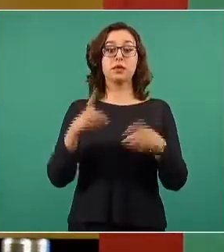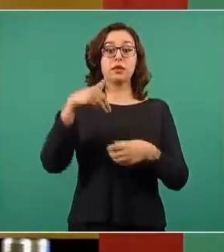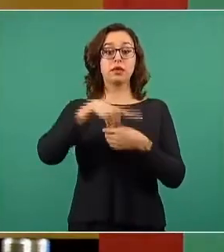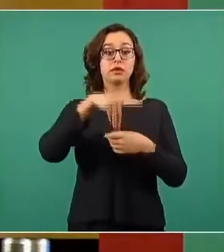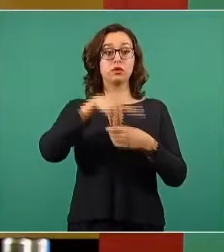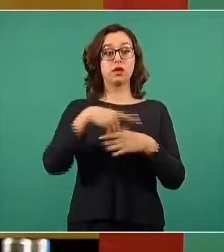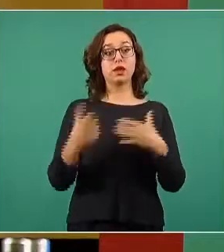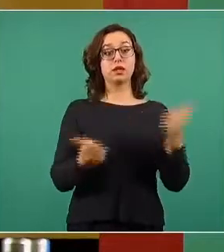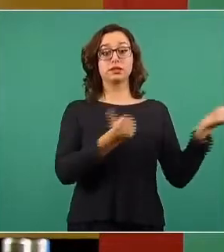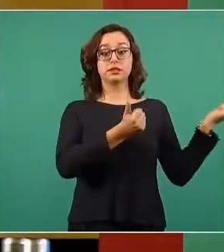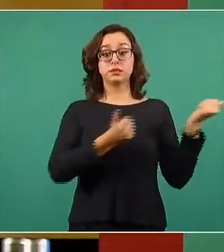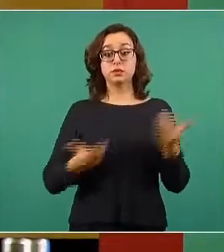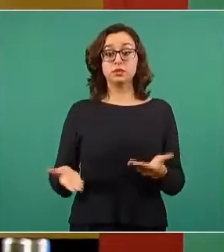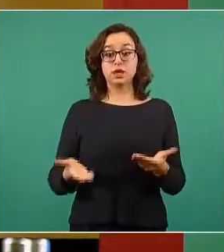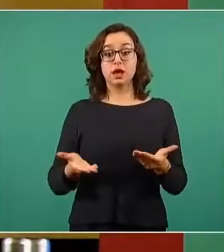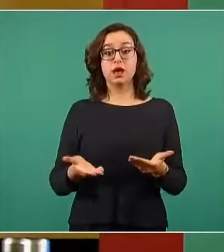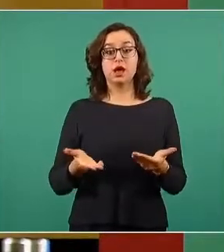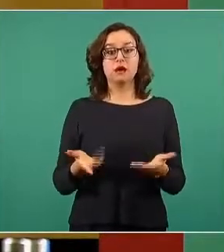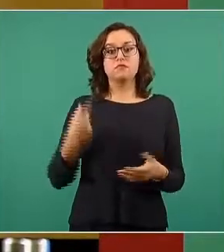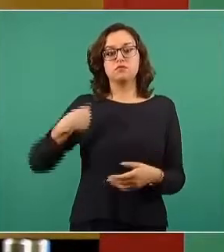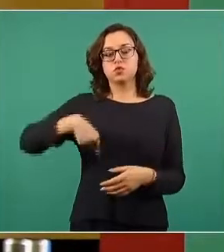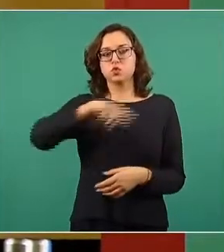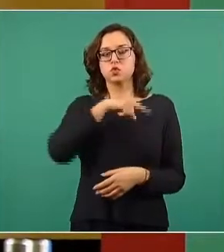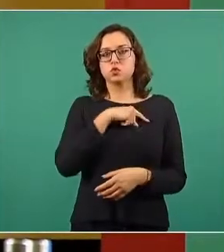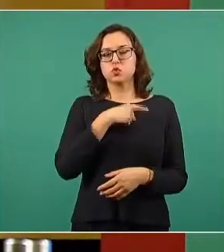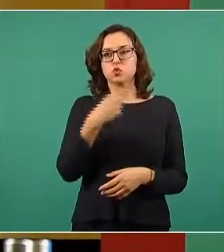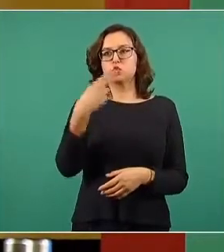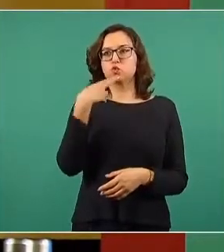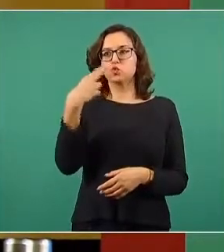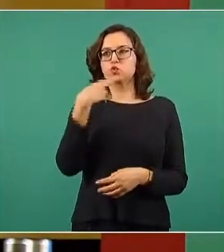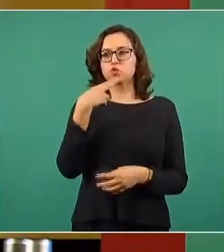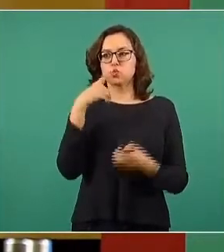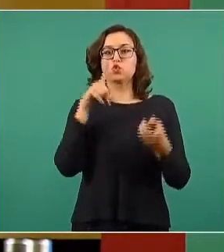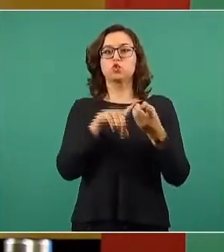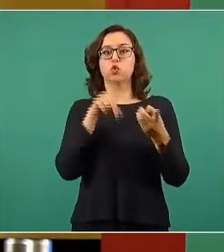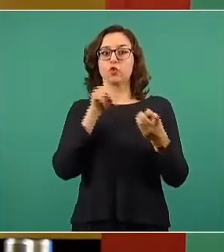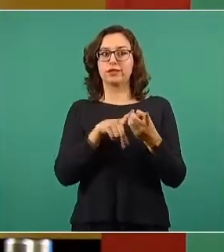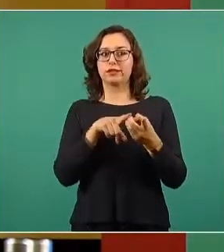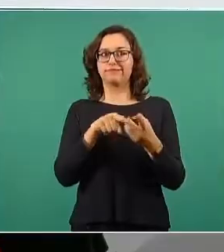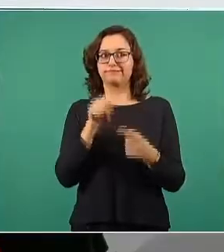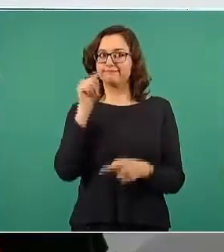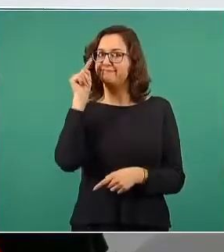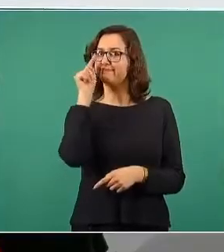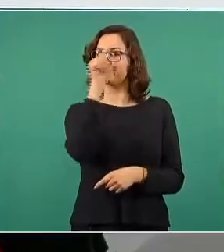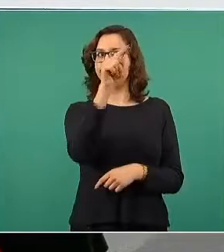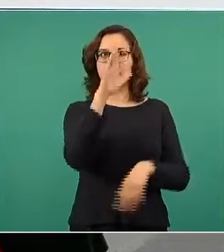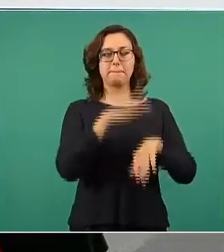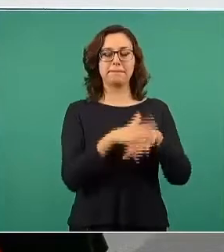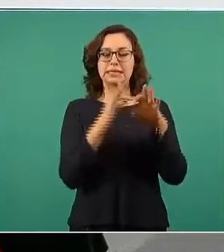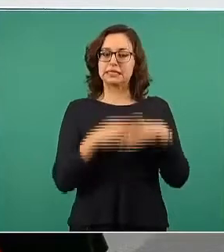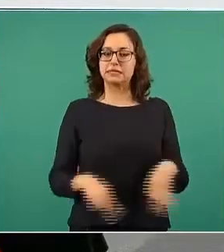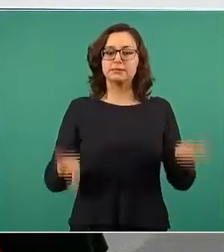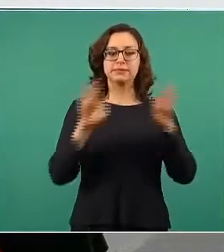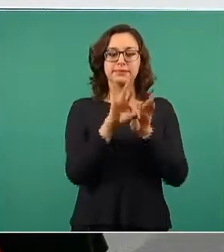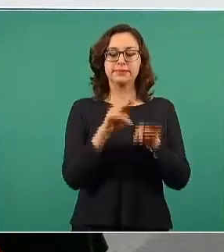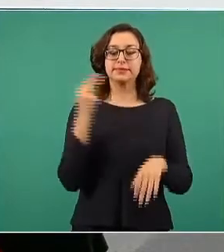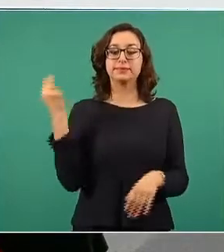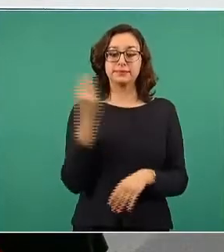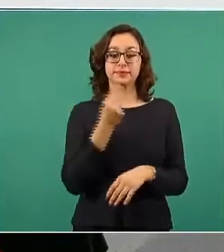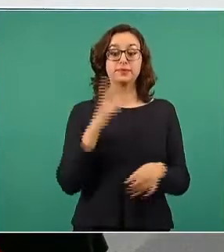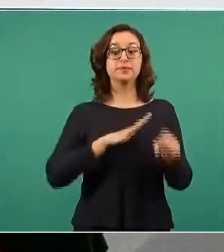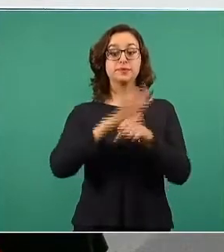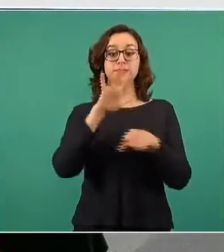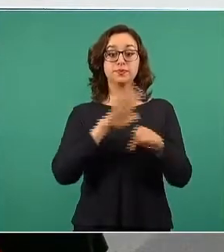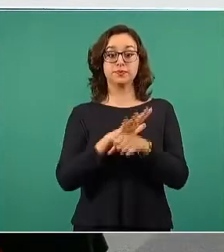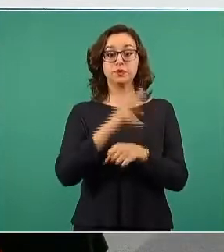interés es utilizarlo en donde en este momento consideramos que es más útil, que es la